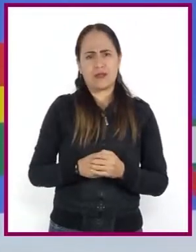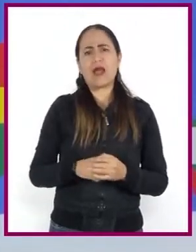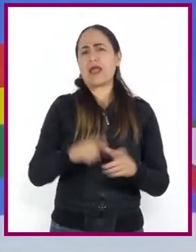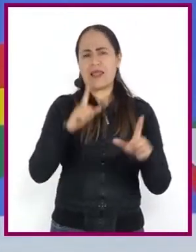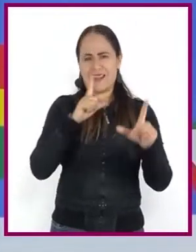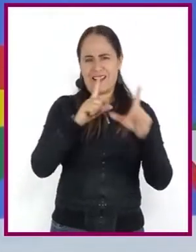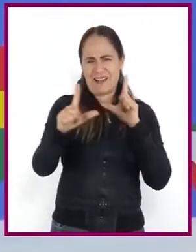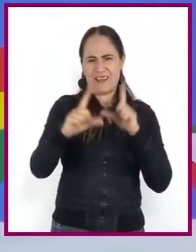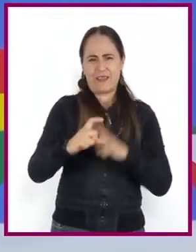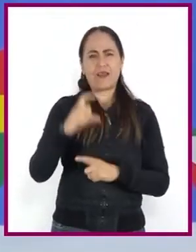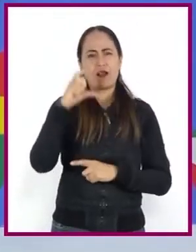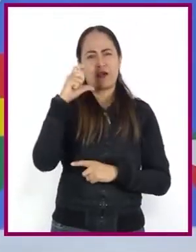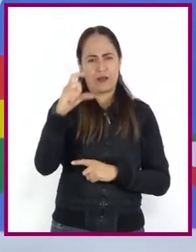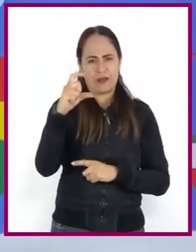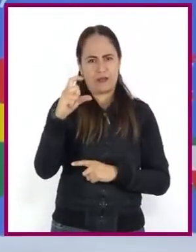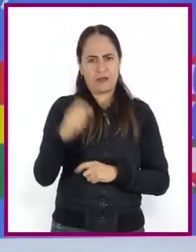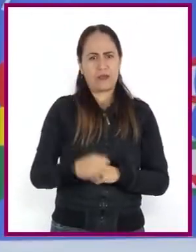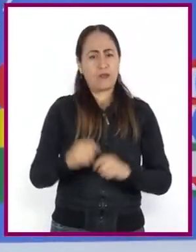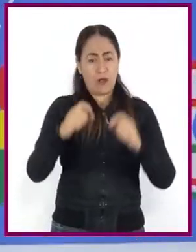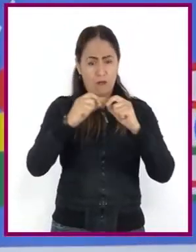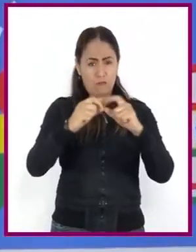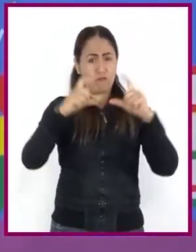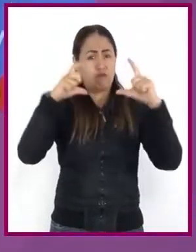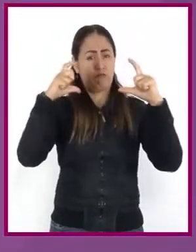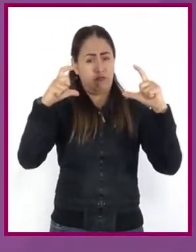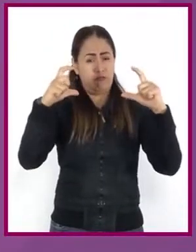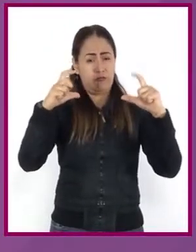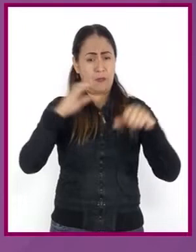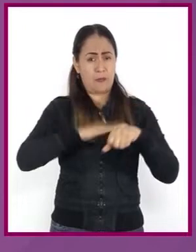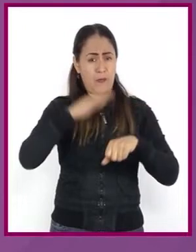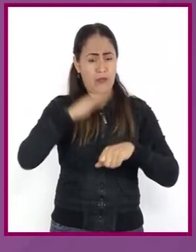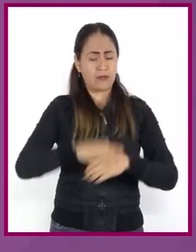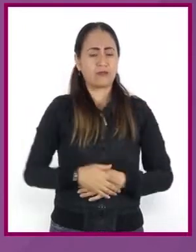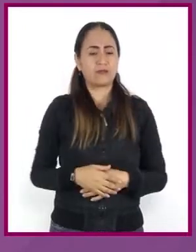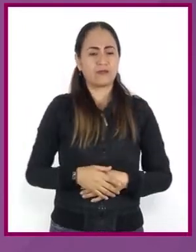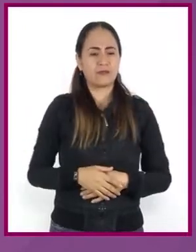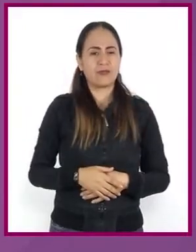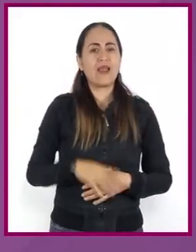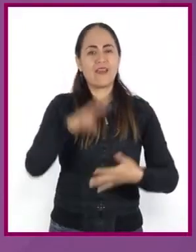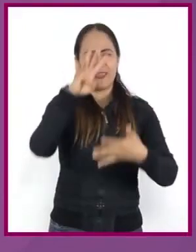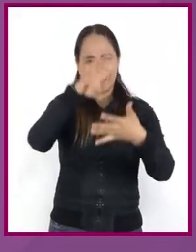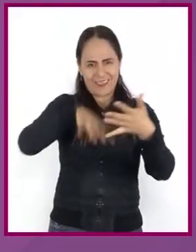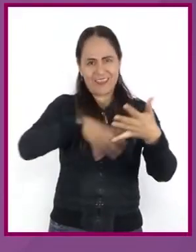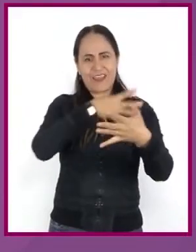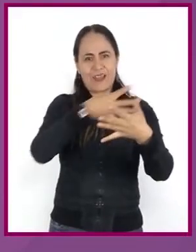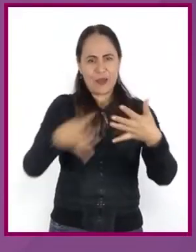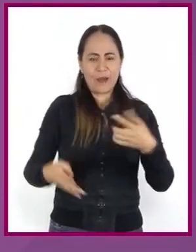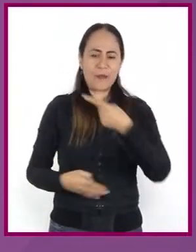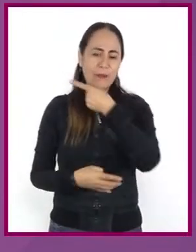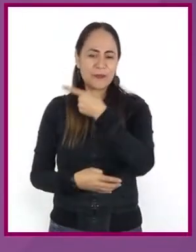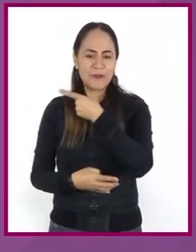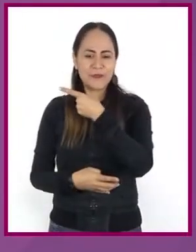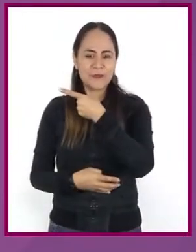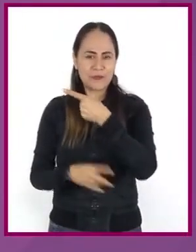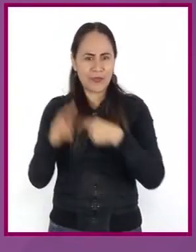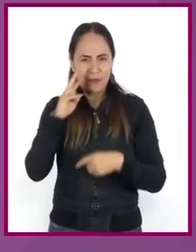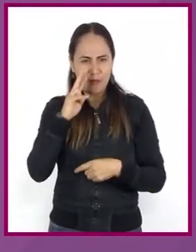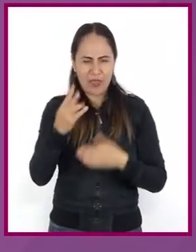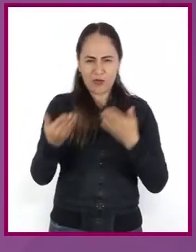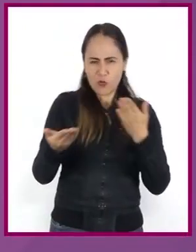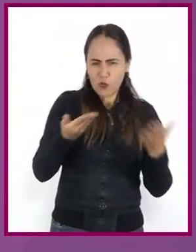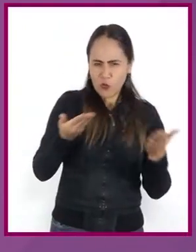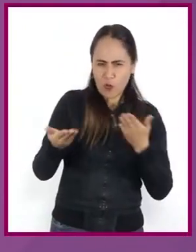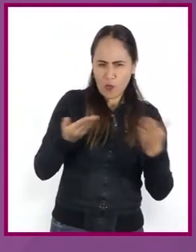letra grande y sobresale de todo el contenido. Veamos la siguiente tabla para ir reconociendo y comparando